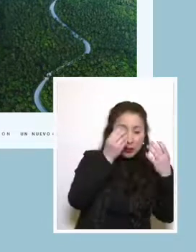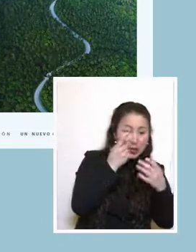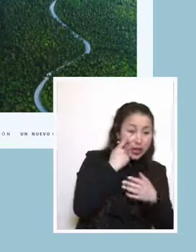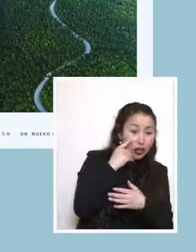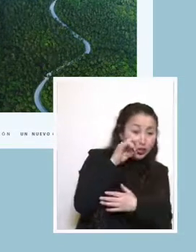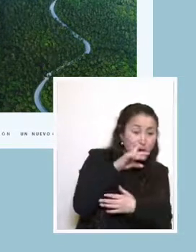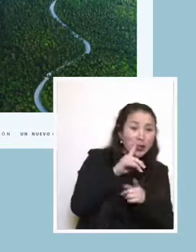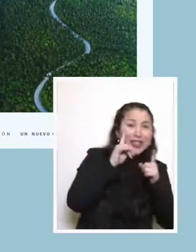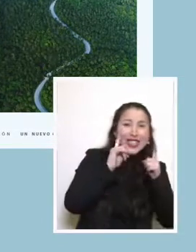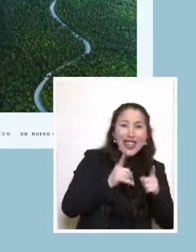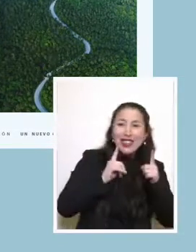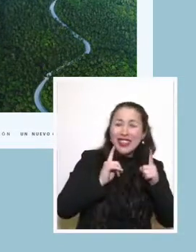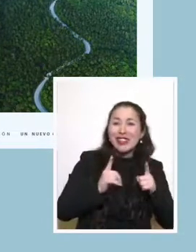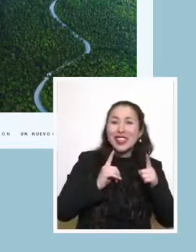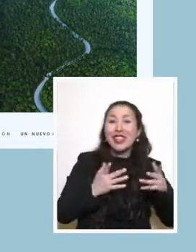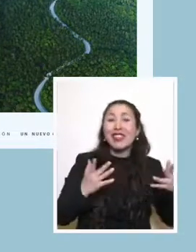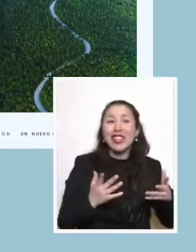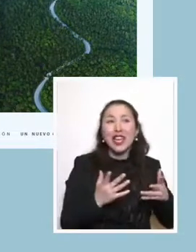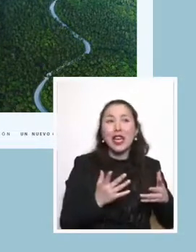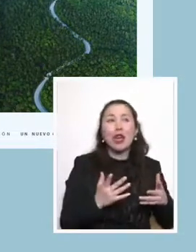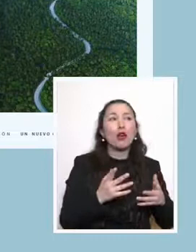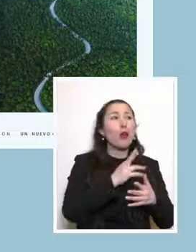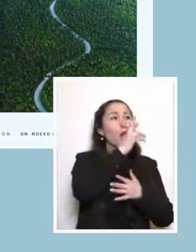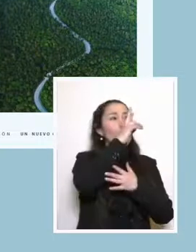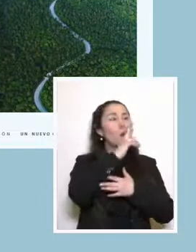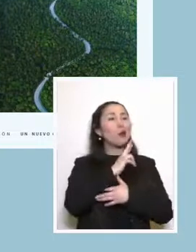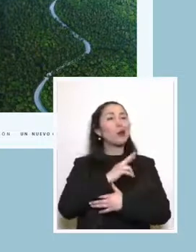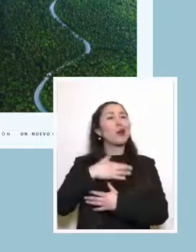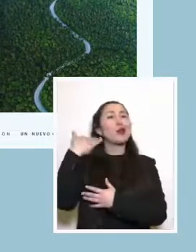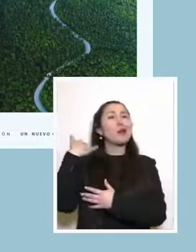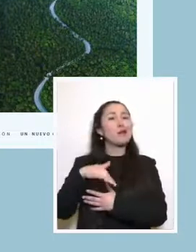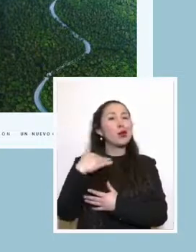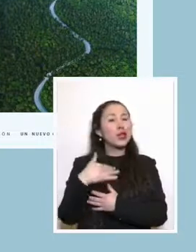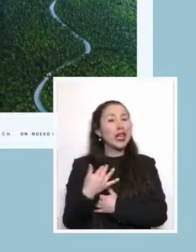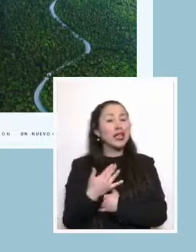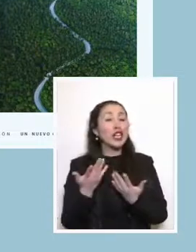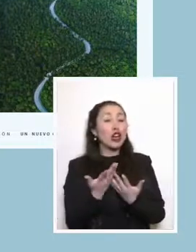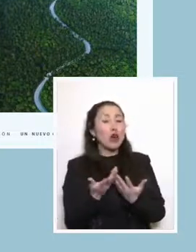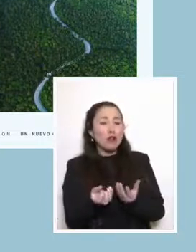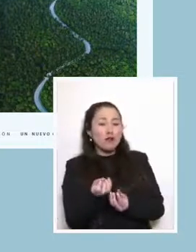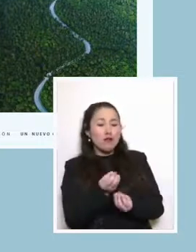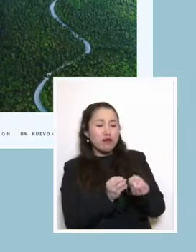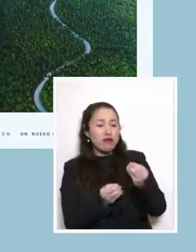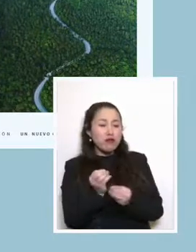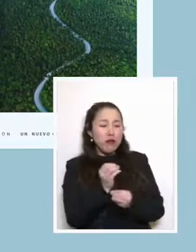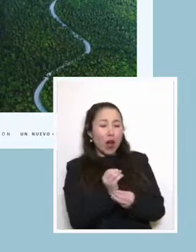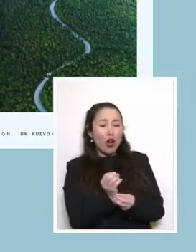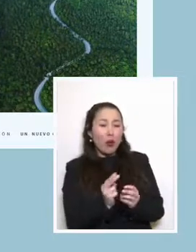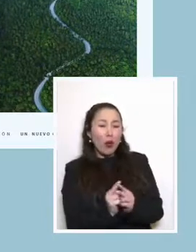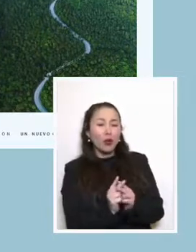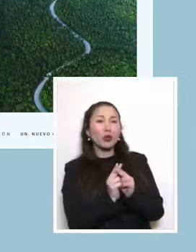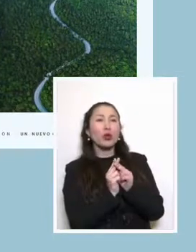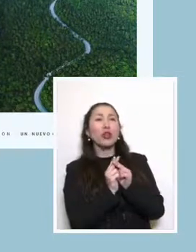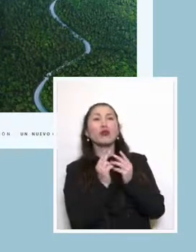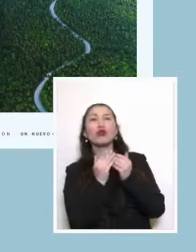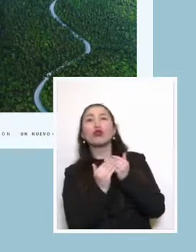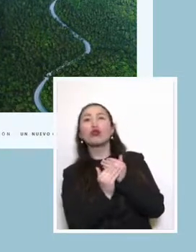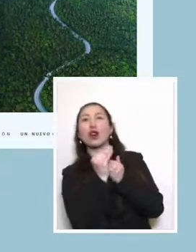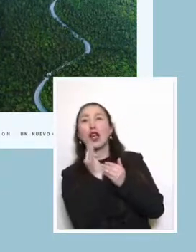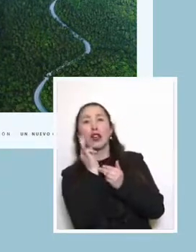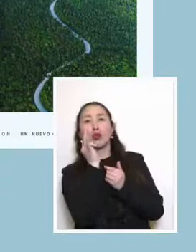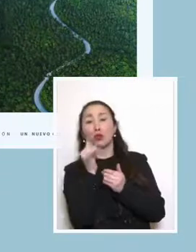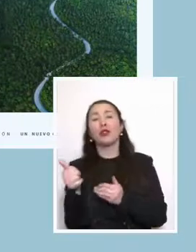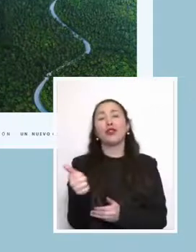tienen que desempeñar un papel clave en el diseño de los futuros de todos y todas